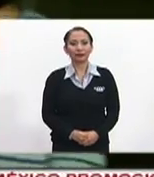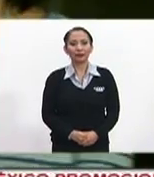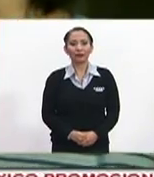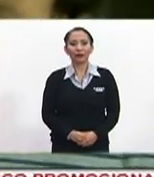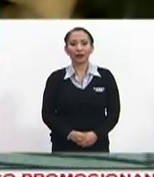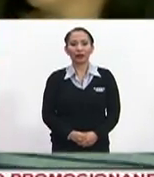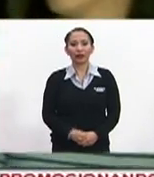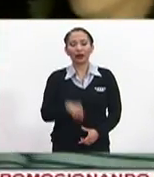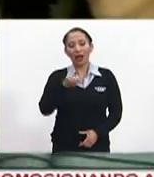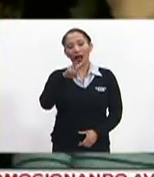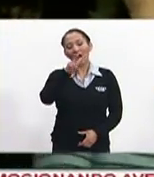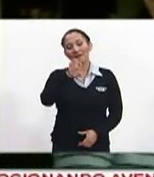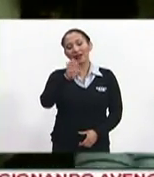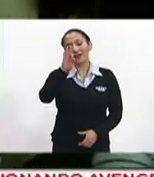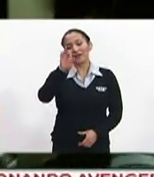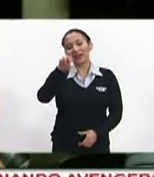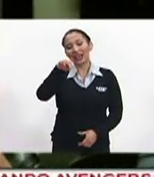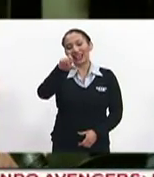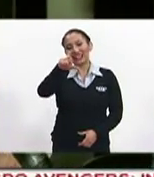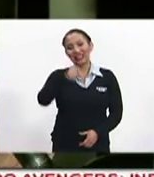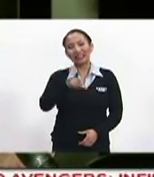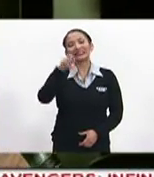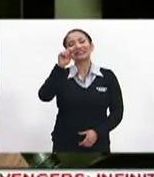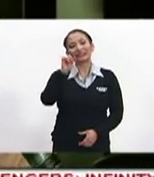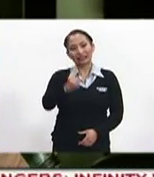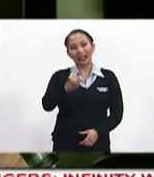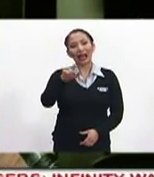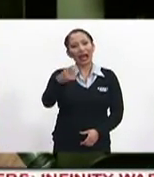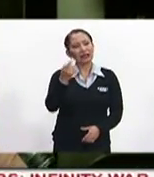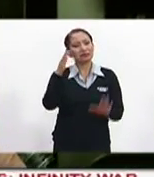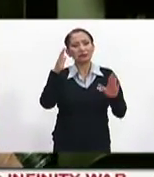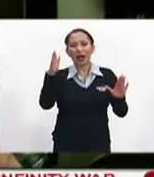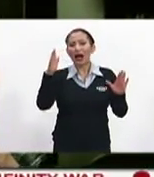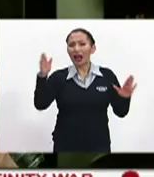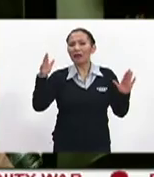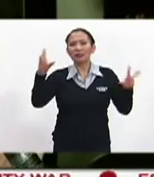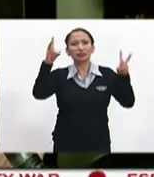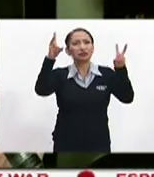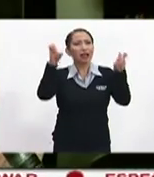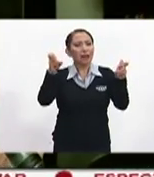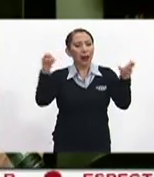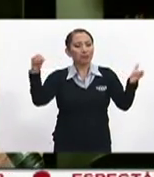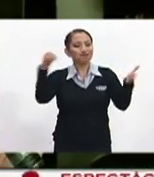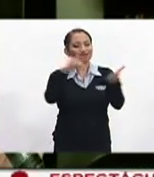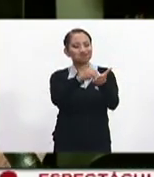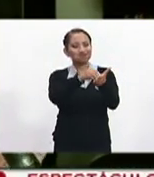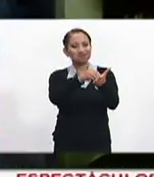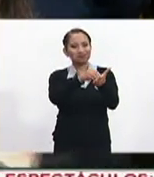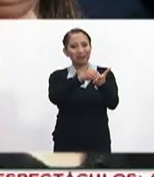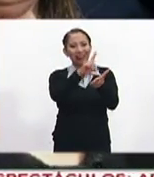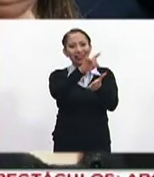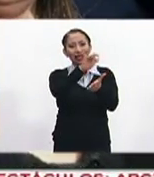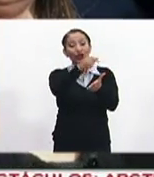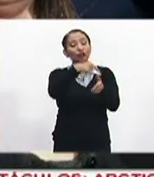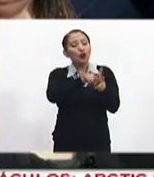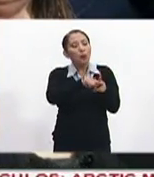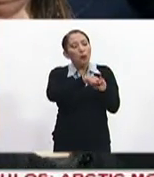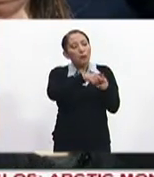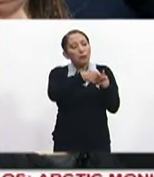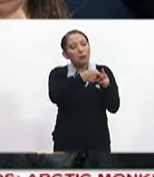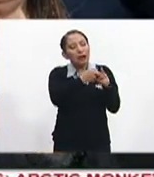Ave Fénix es lo que fue Betsy, es un extraordinario título, es un